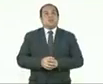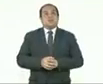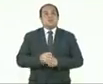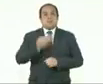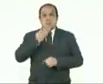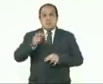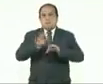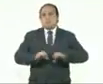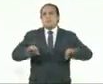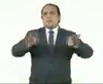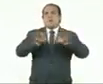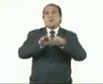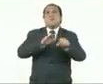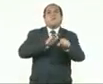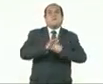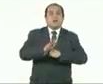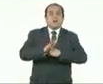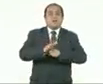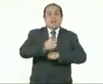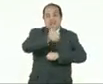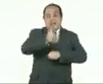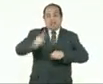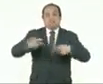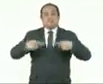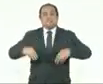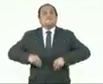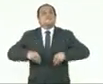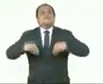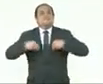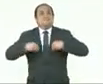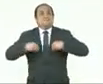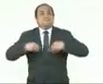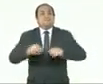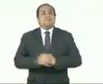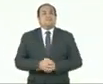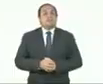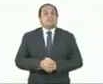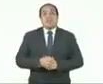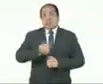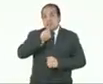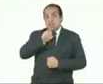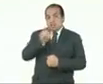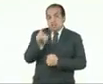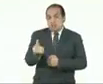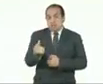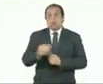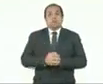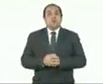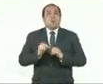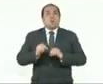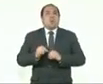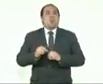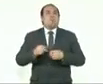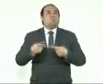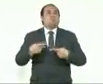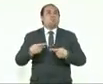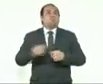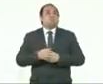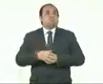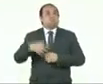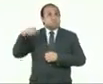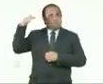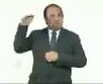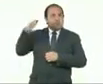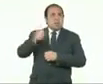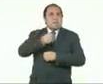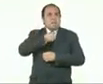grande. La vida de cada persona, la vida de un niño, la vida de un anciano, la vida